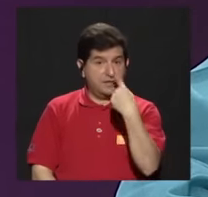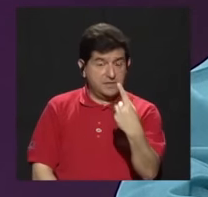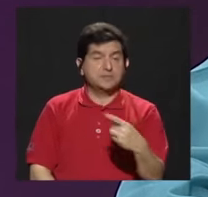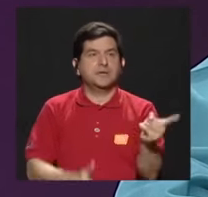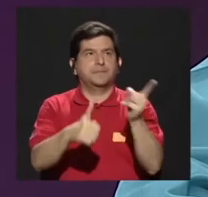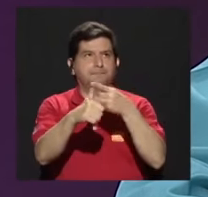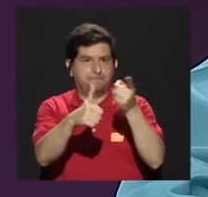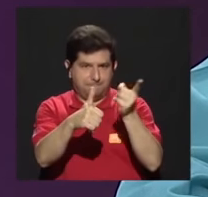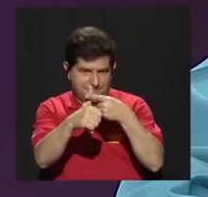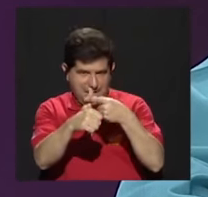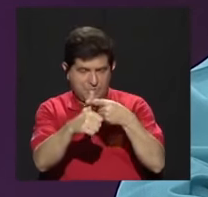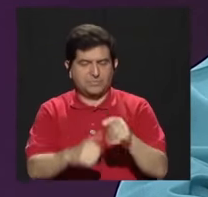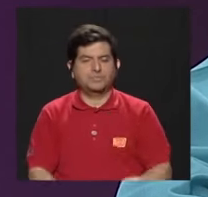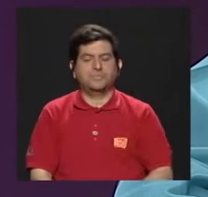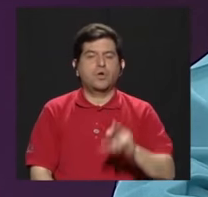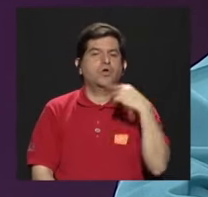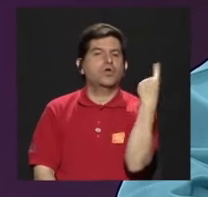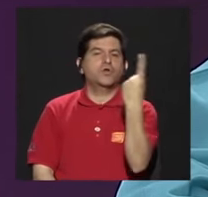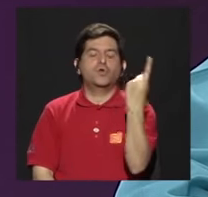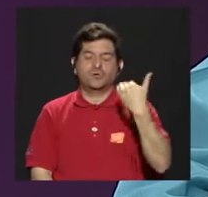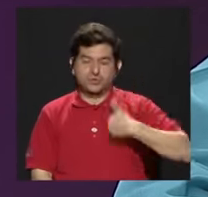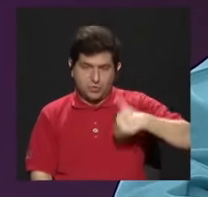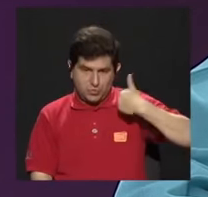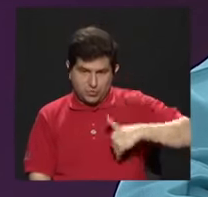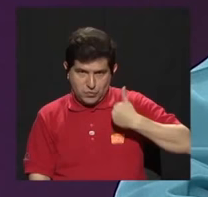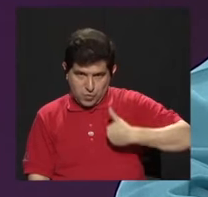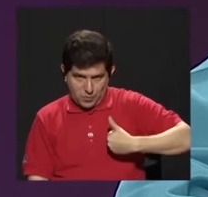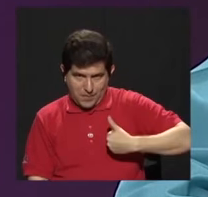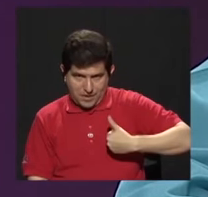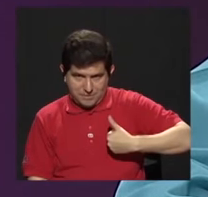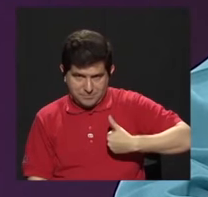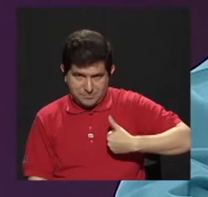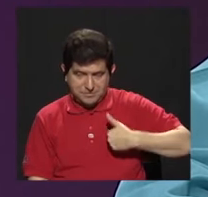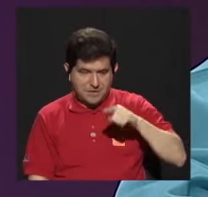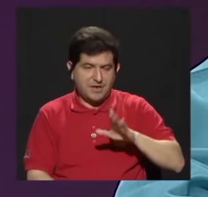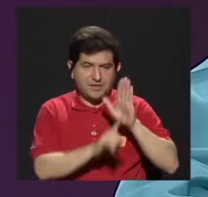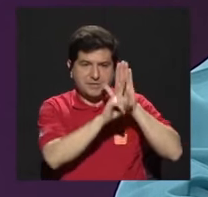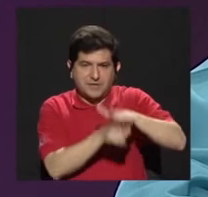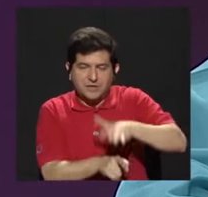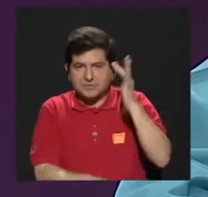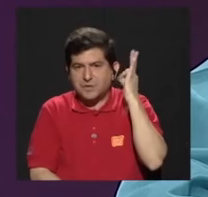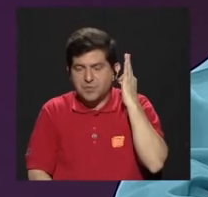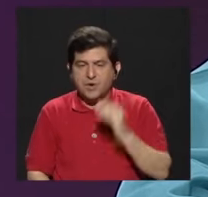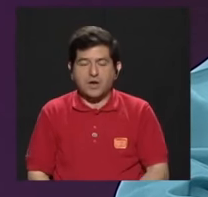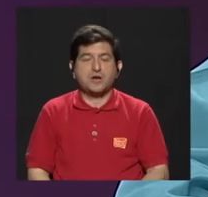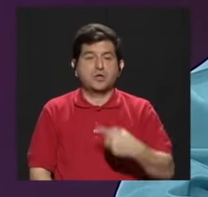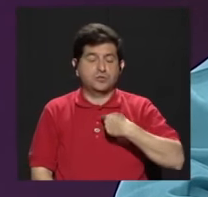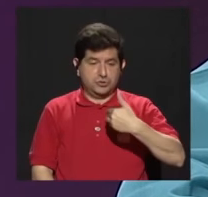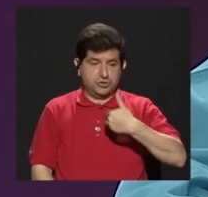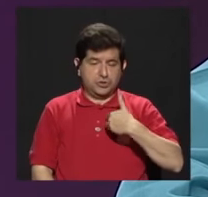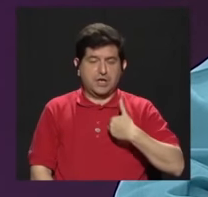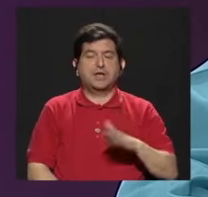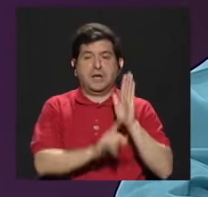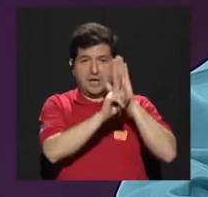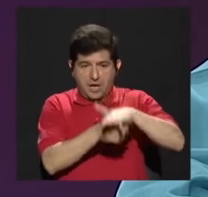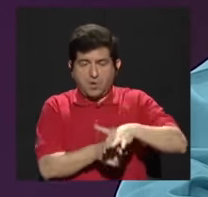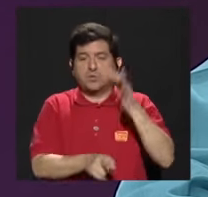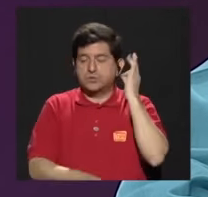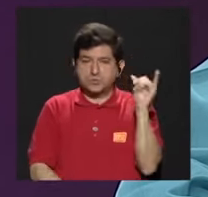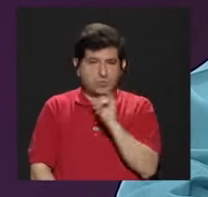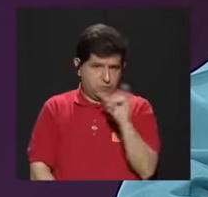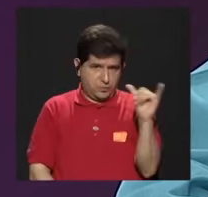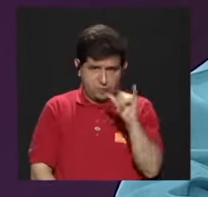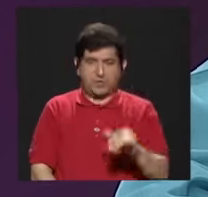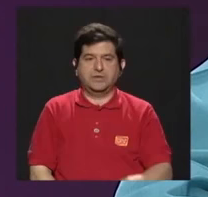de que primero, no son solo hombres los que, ¿verdad?, acosan a mujeres, sino yo he recibido acoso por parte de mujeres